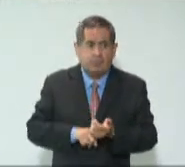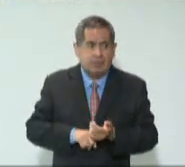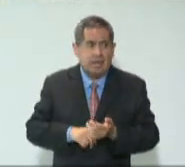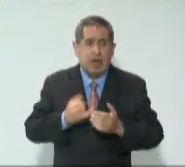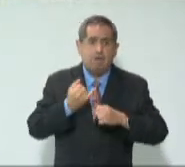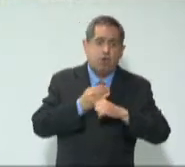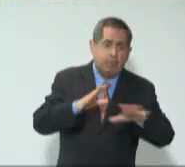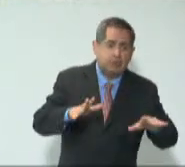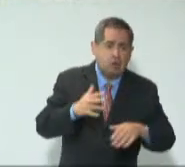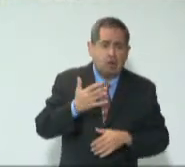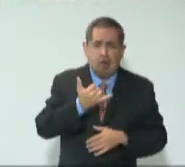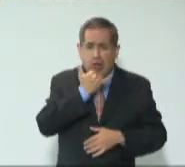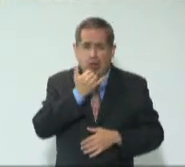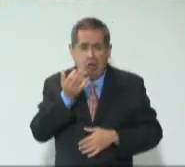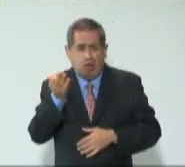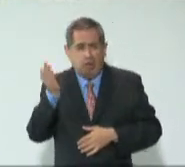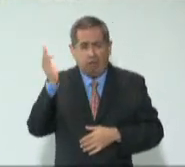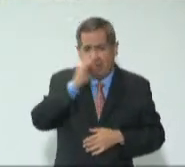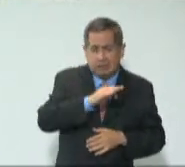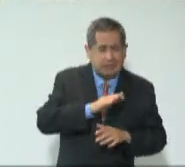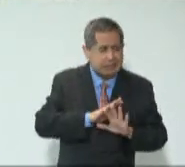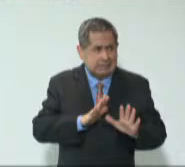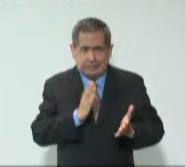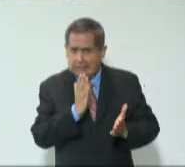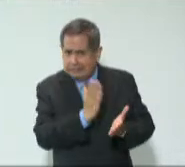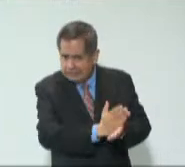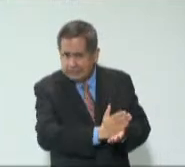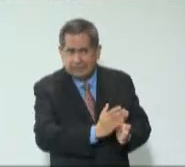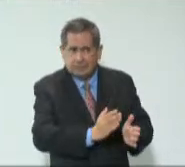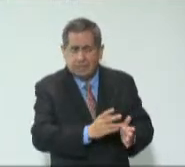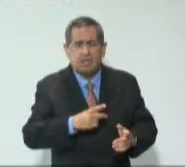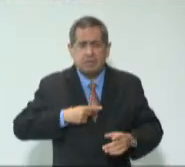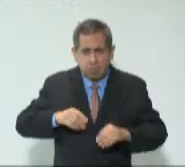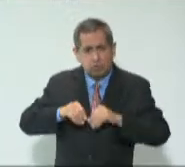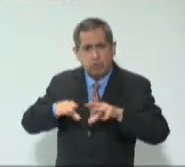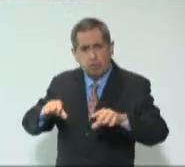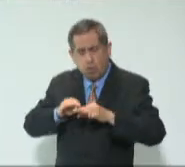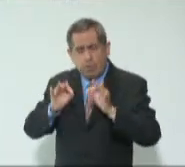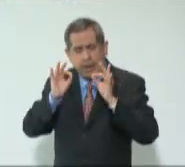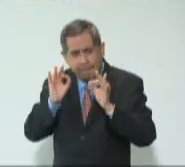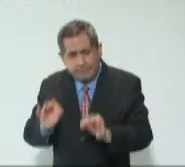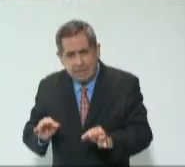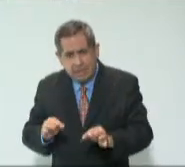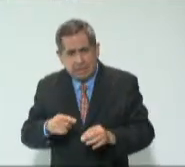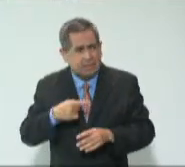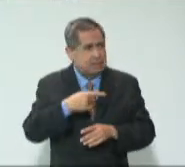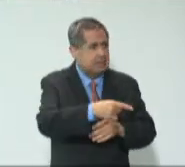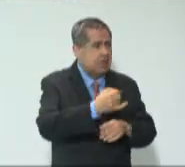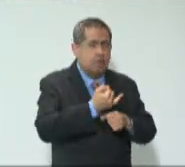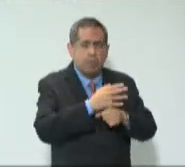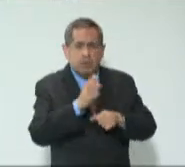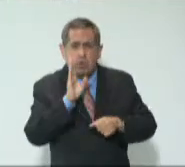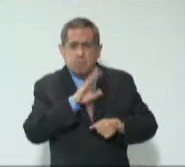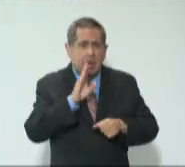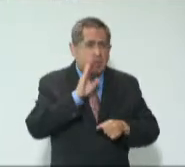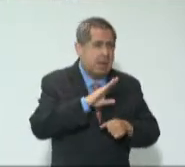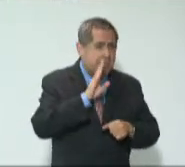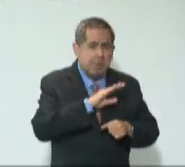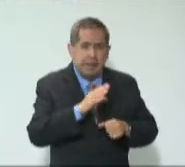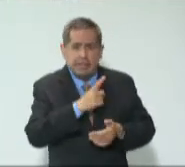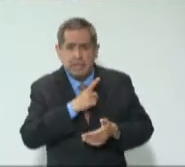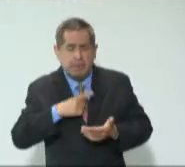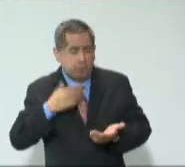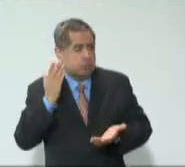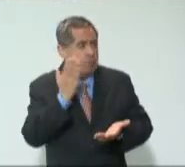desinformación es parte crucial del control de la pandemia por covid-19 y justo en ese documento se